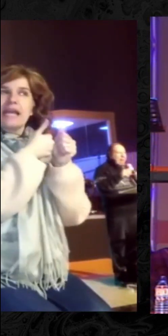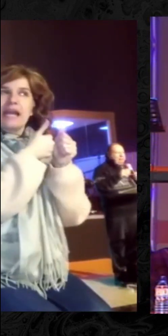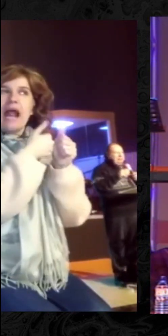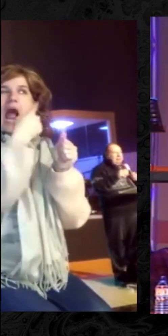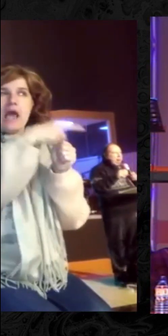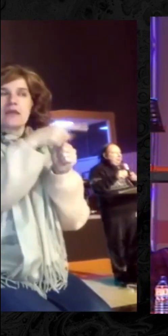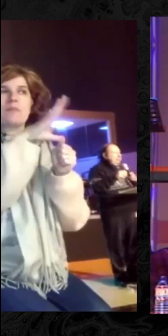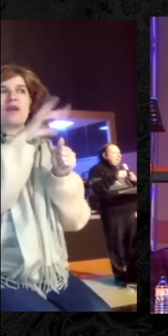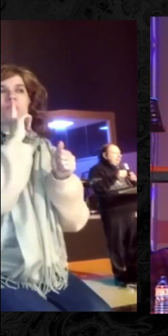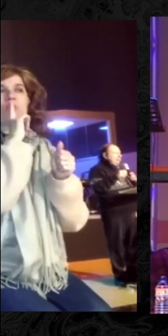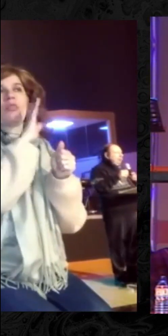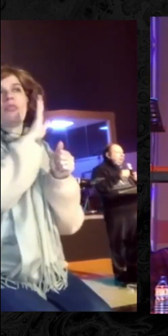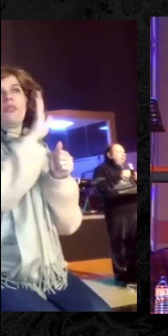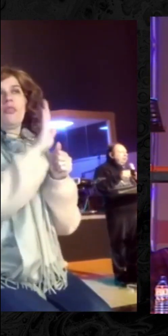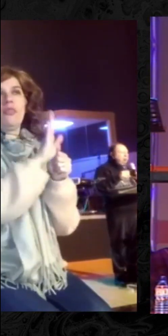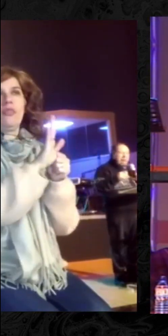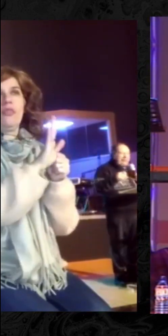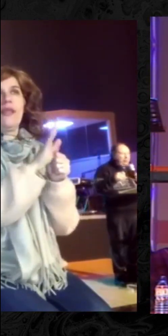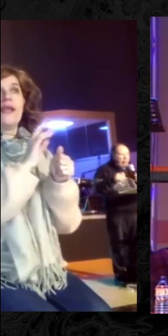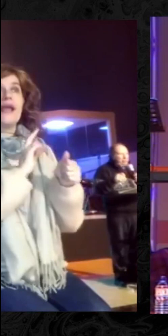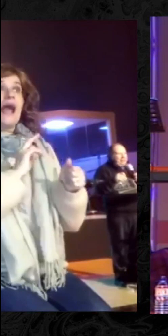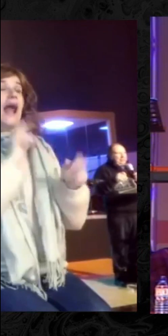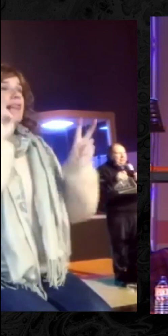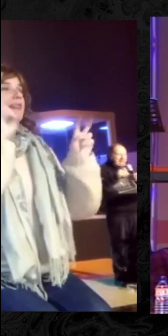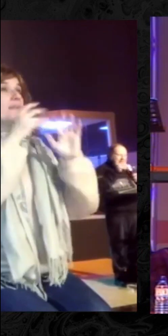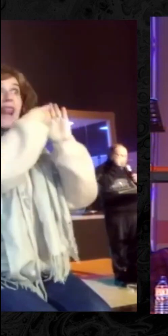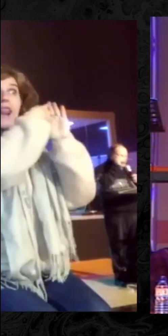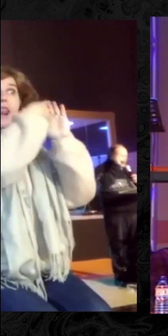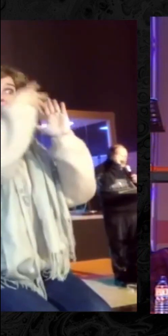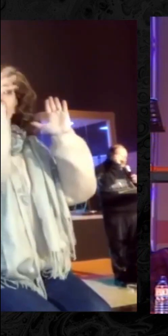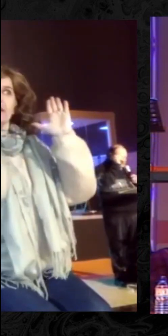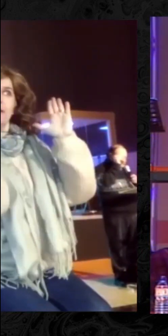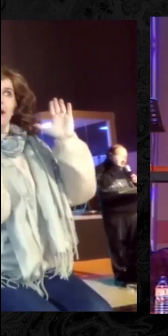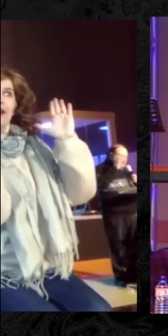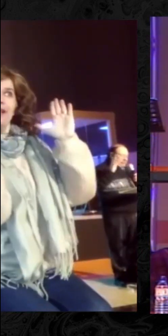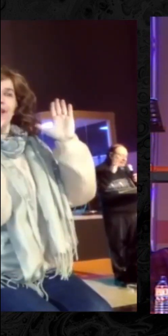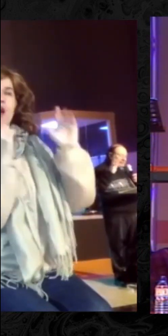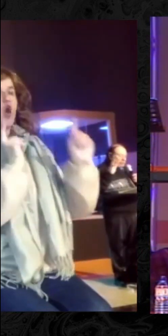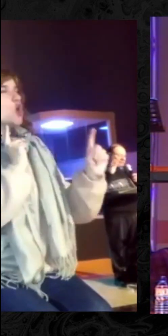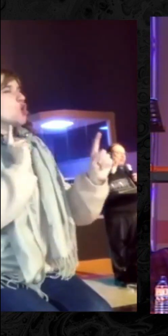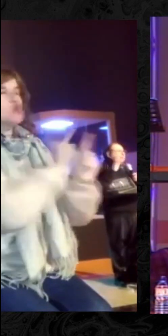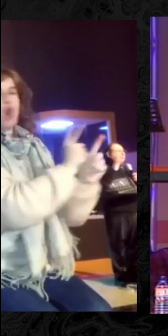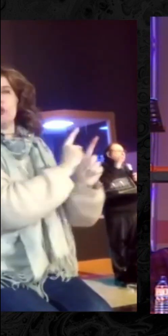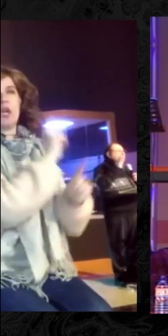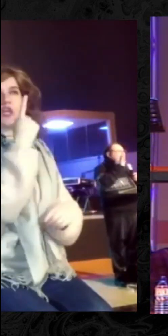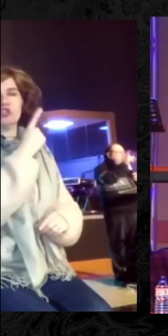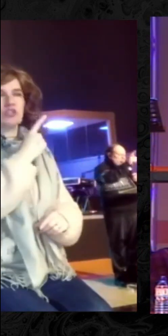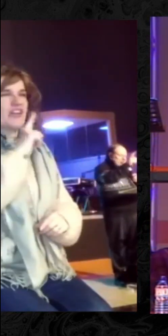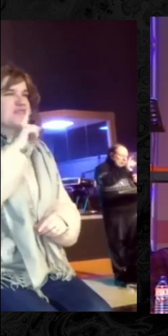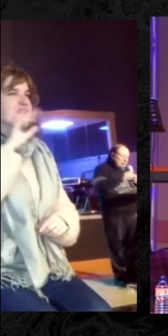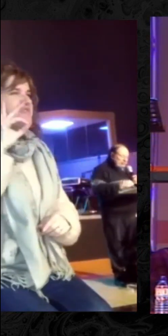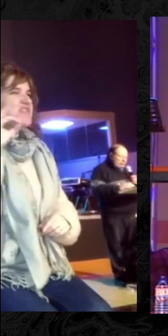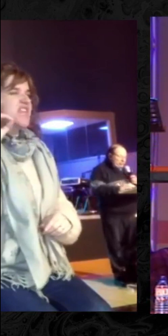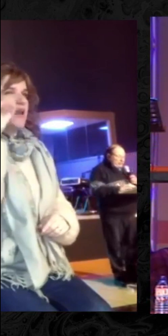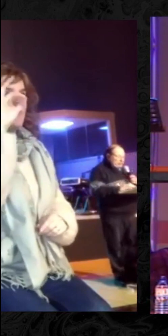están haciendo todas las leyes que están sacando son en contra del Evangelio pero esta es una señal de los